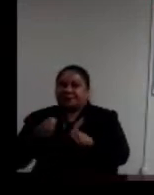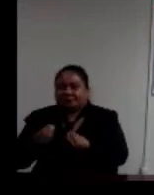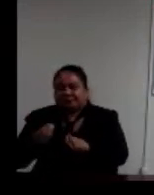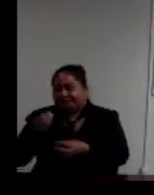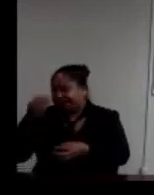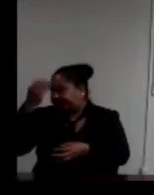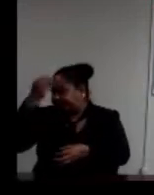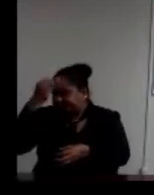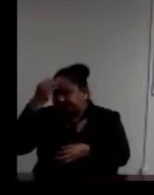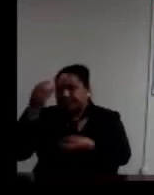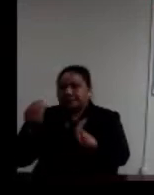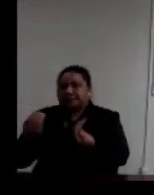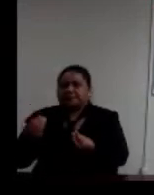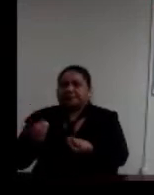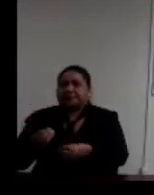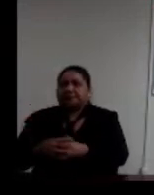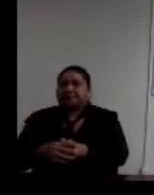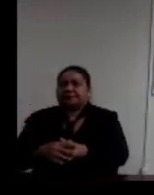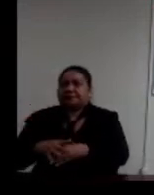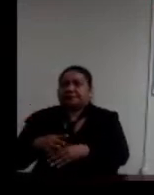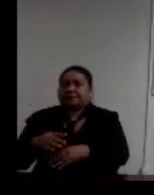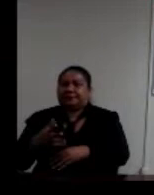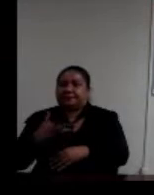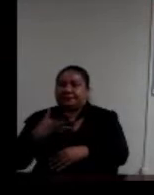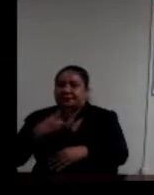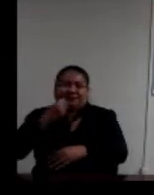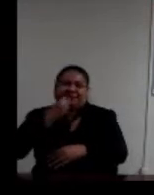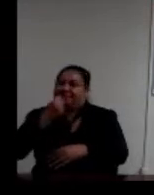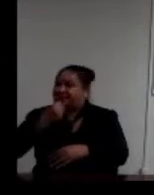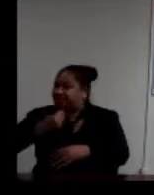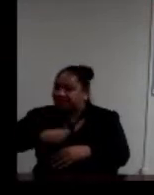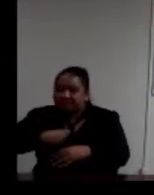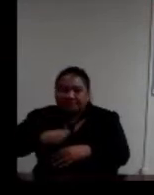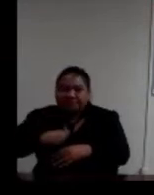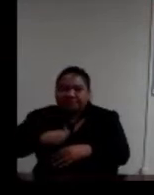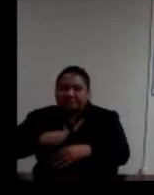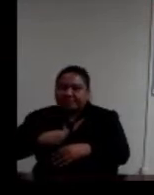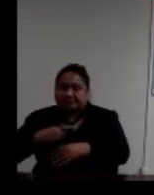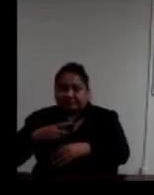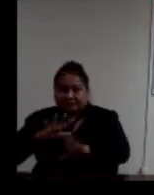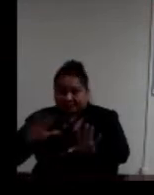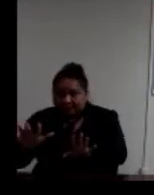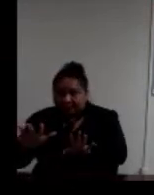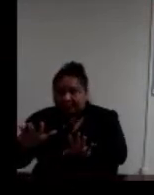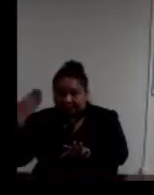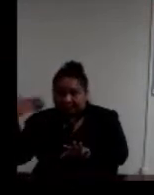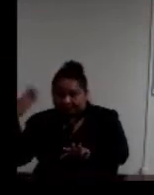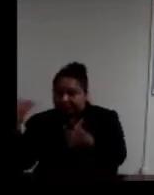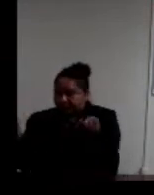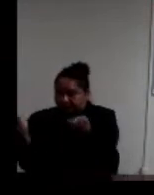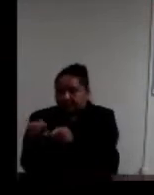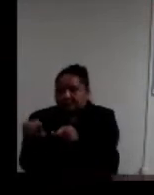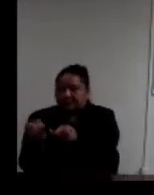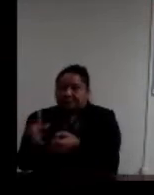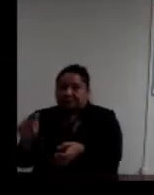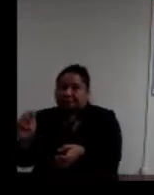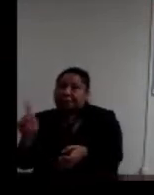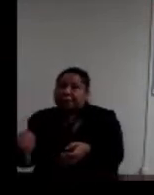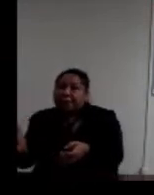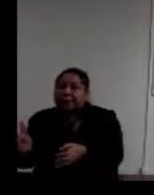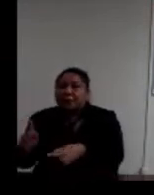muy irritable a poco tolerante. O sea, si ya era irritable, básicamente a la intolerancia